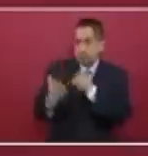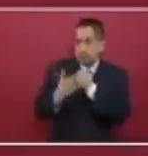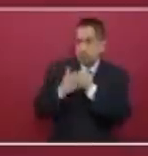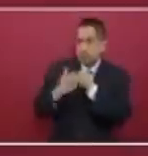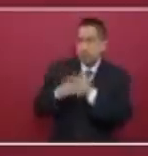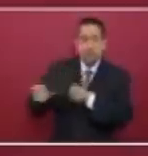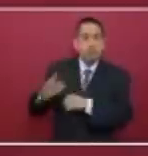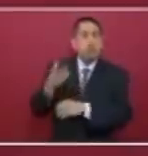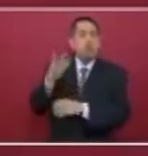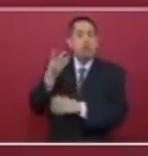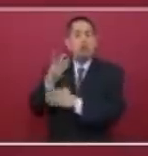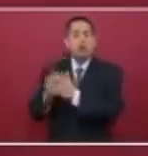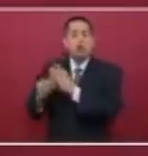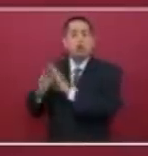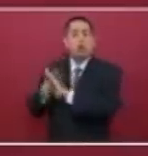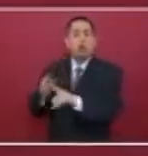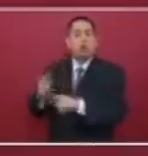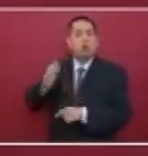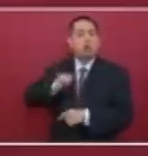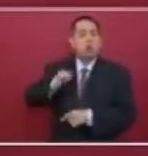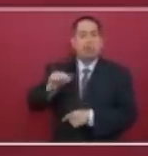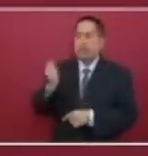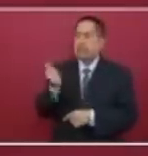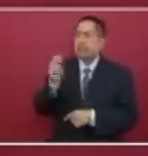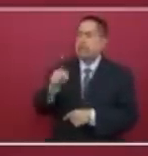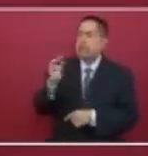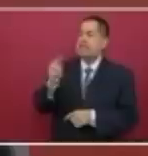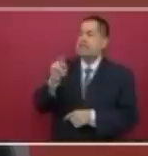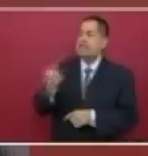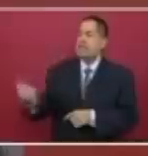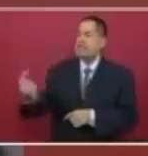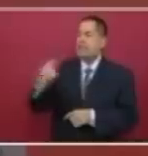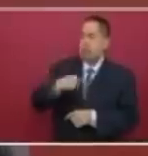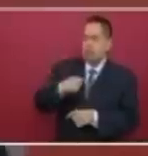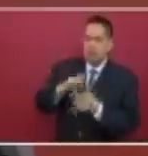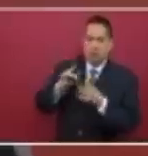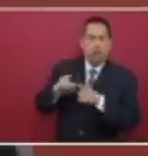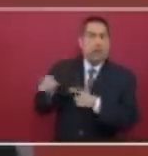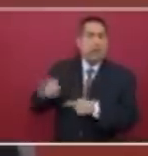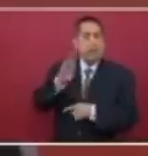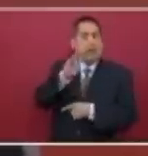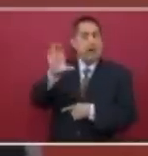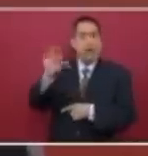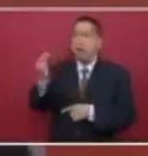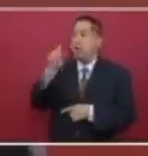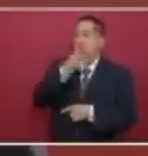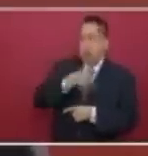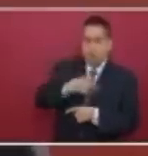migrante en san quintín baja california